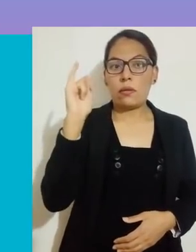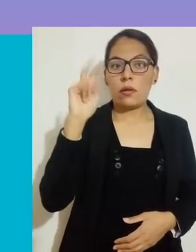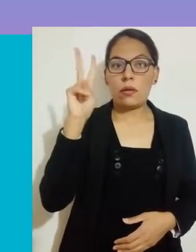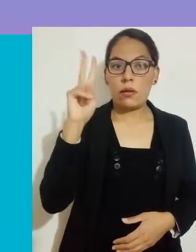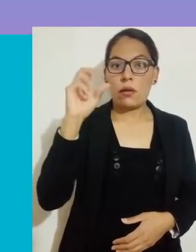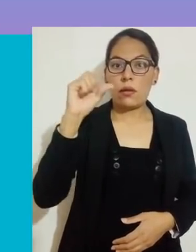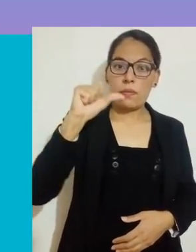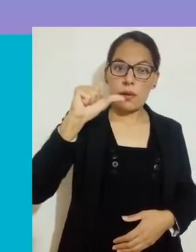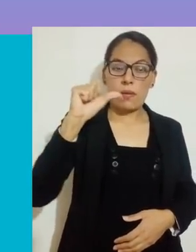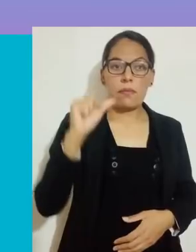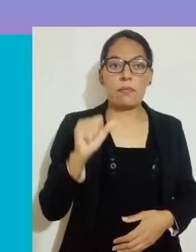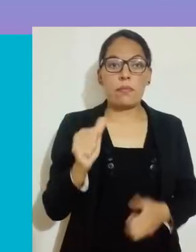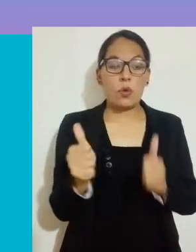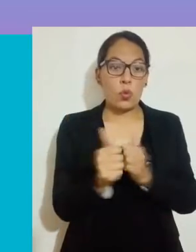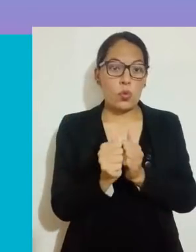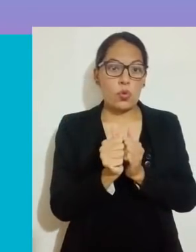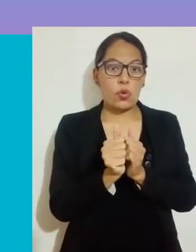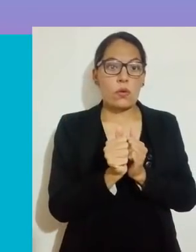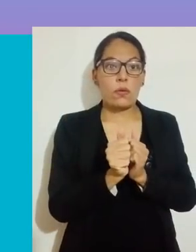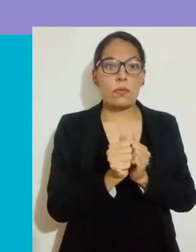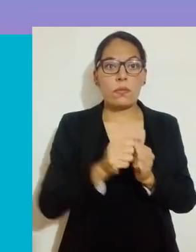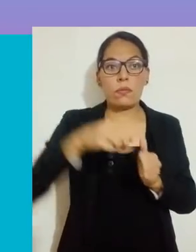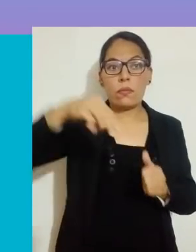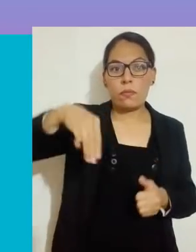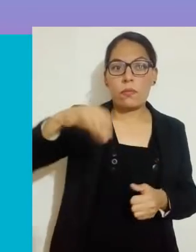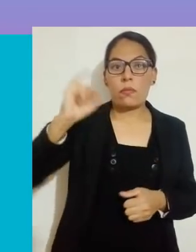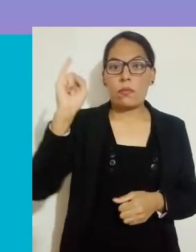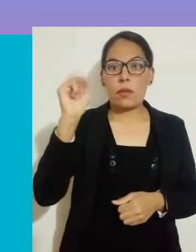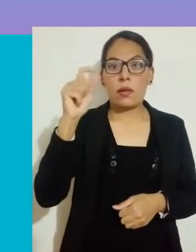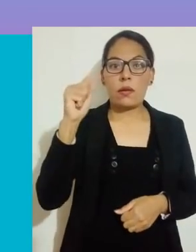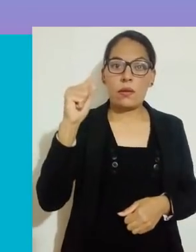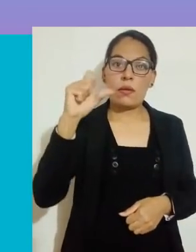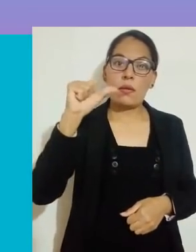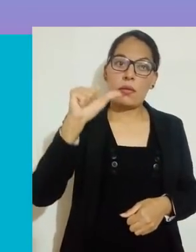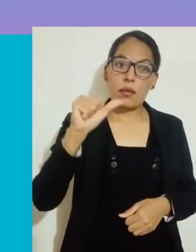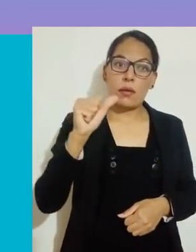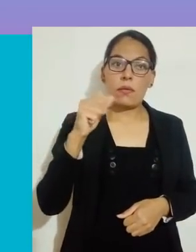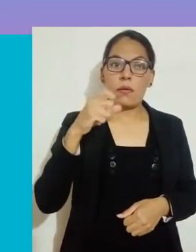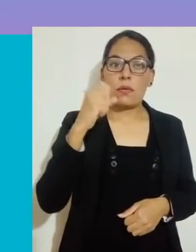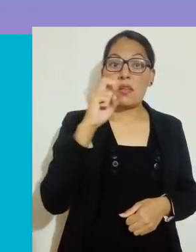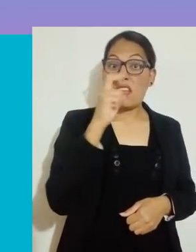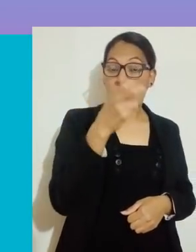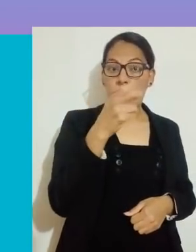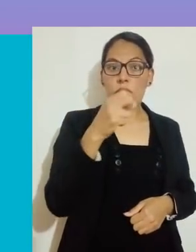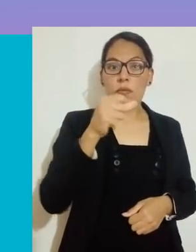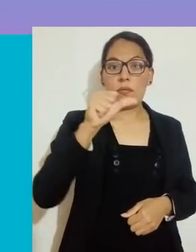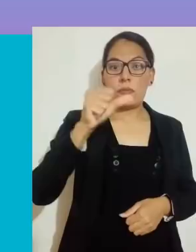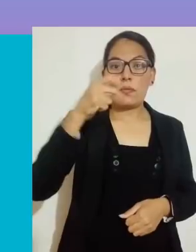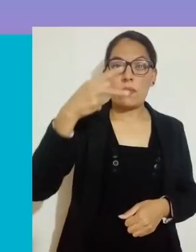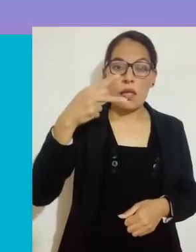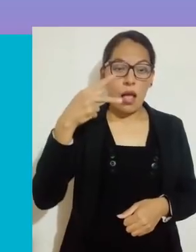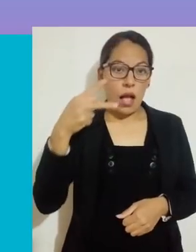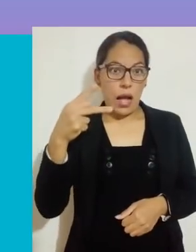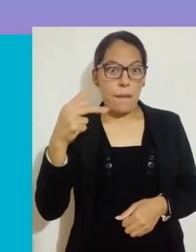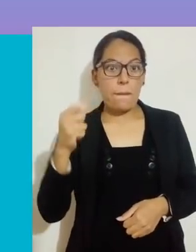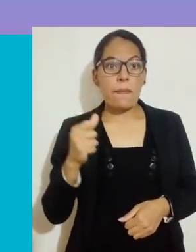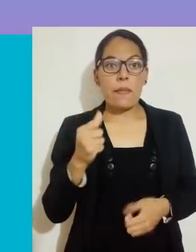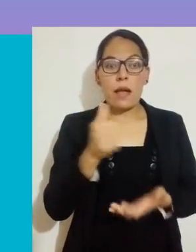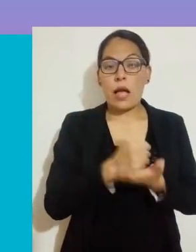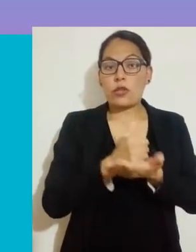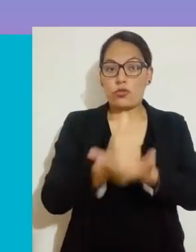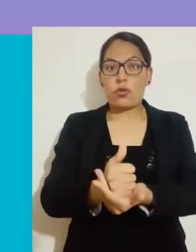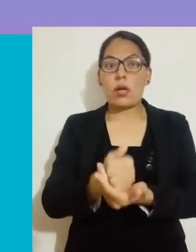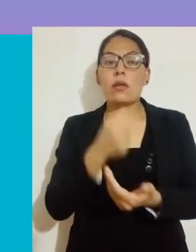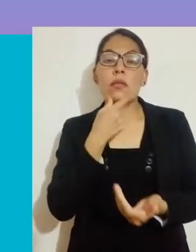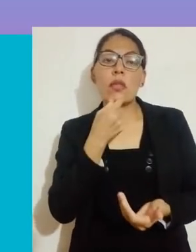su lenguaje y comunicación. Esta app también puede ocuparse con los niños que presentan autismo.